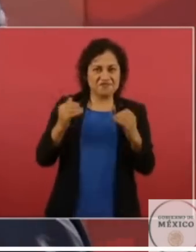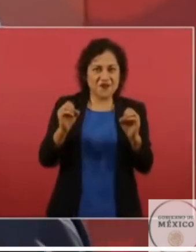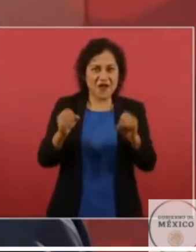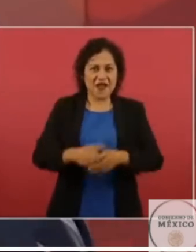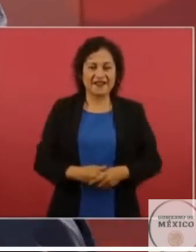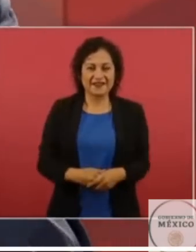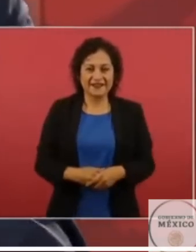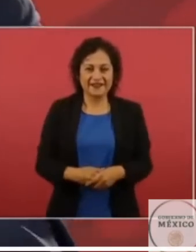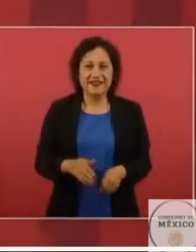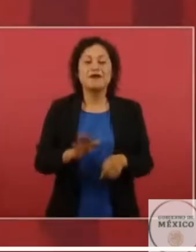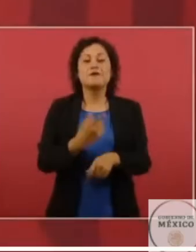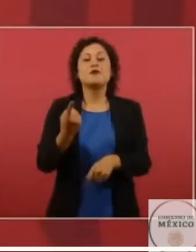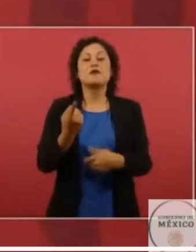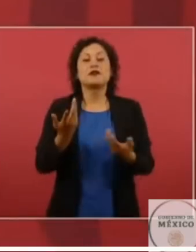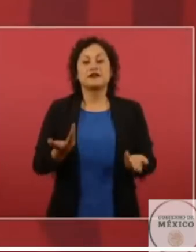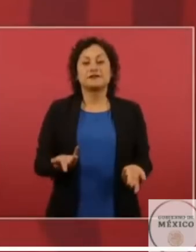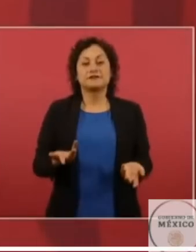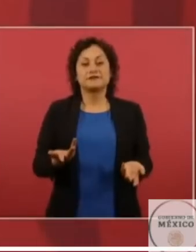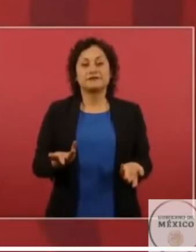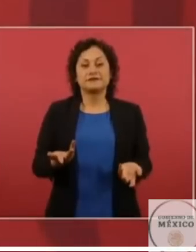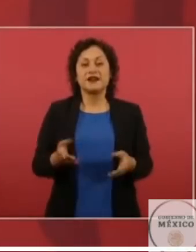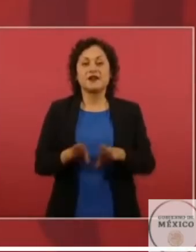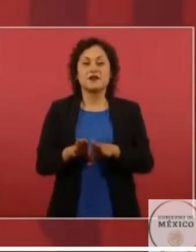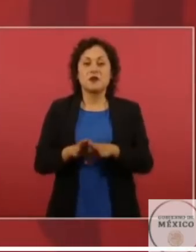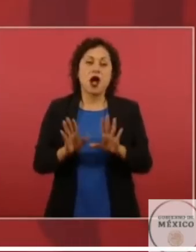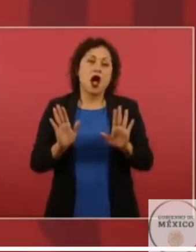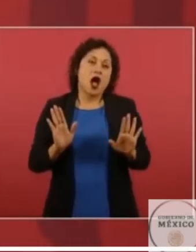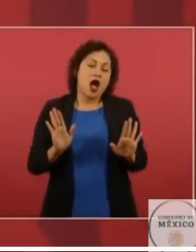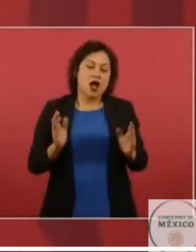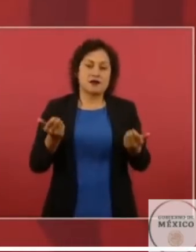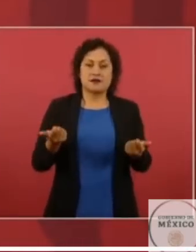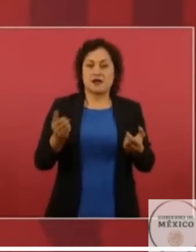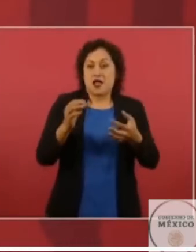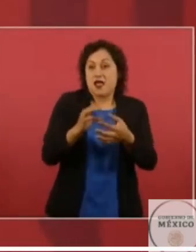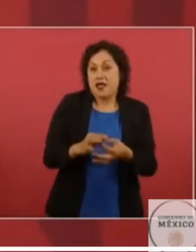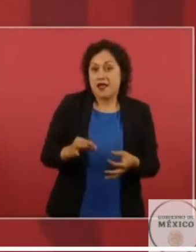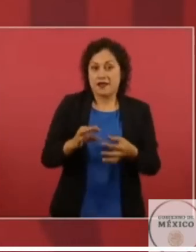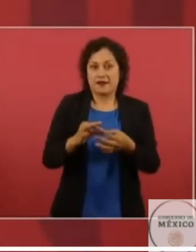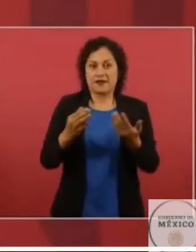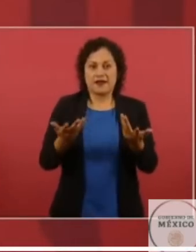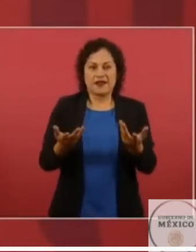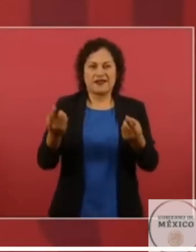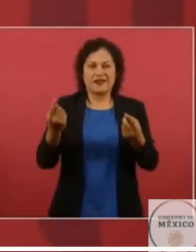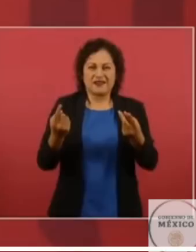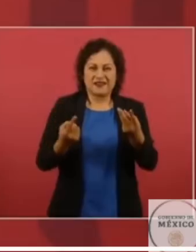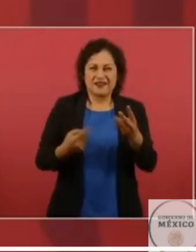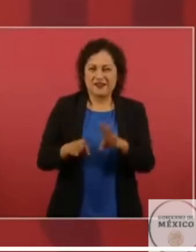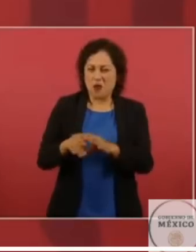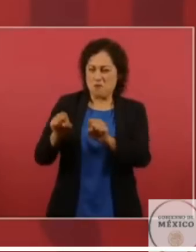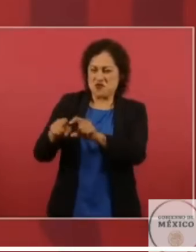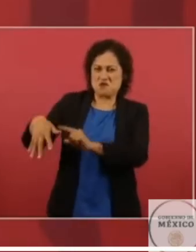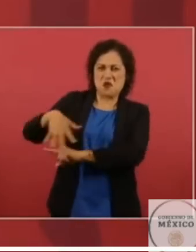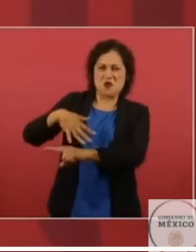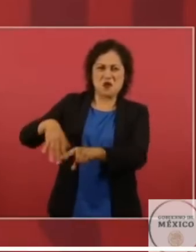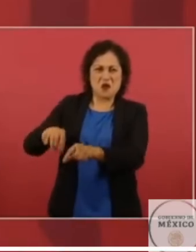¿Por qué la autocomplacencia? Y